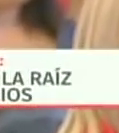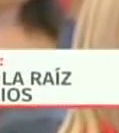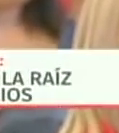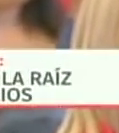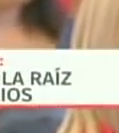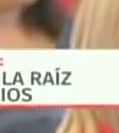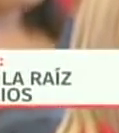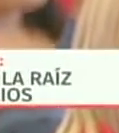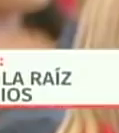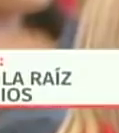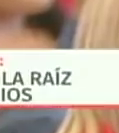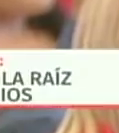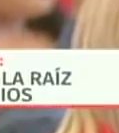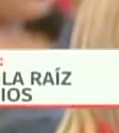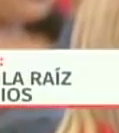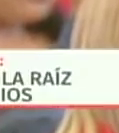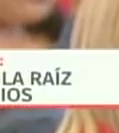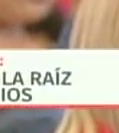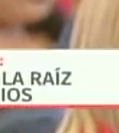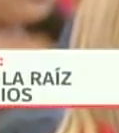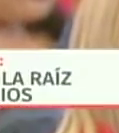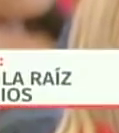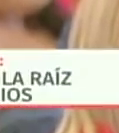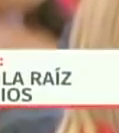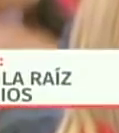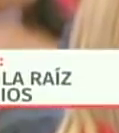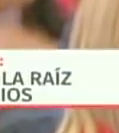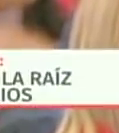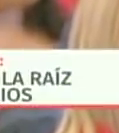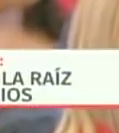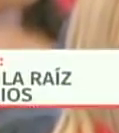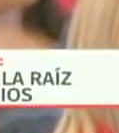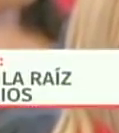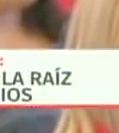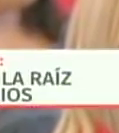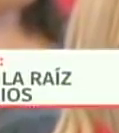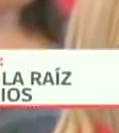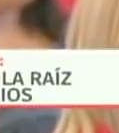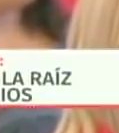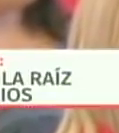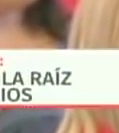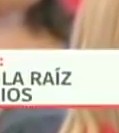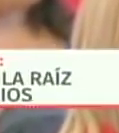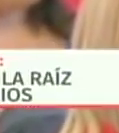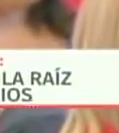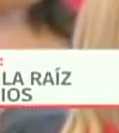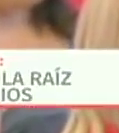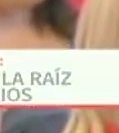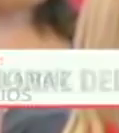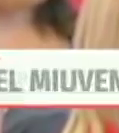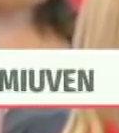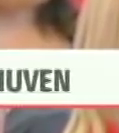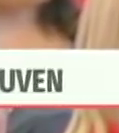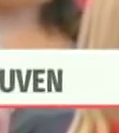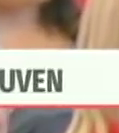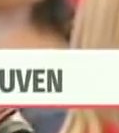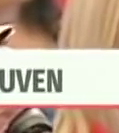piaguaspula. Wench, tía, hulash piaguain. Wench, spula, tía, ya ten so.